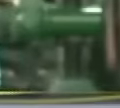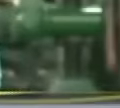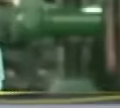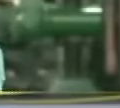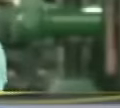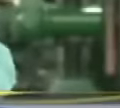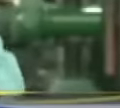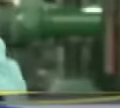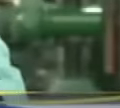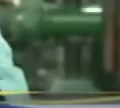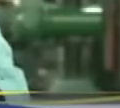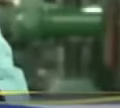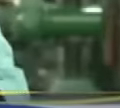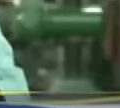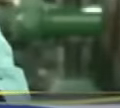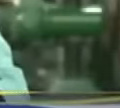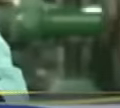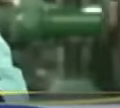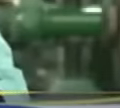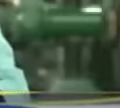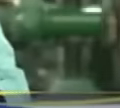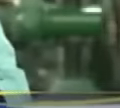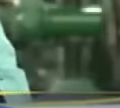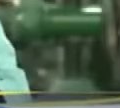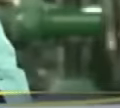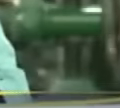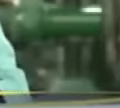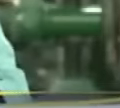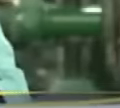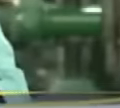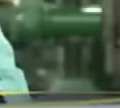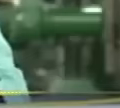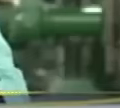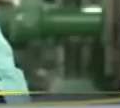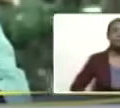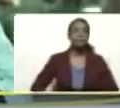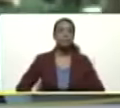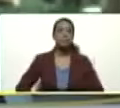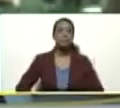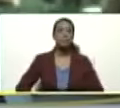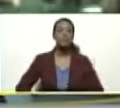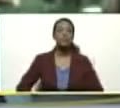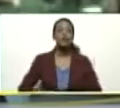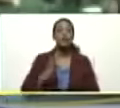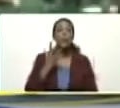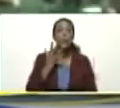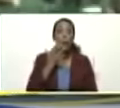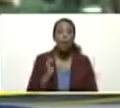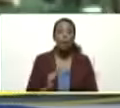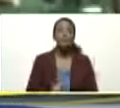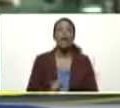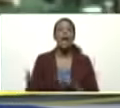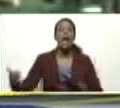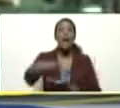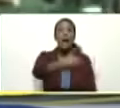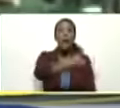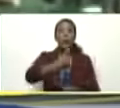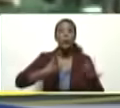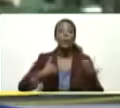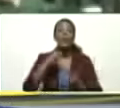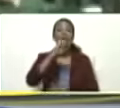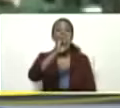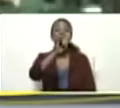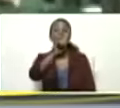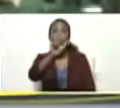Todos los sectores van despuntando. Por ejemplo, la recaudación de